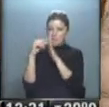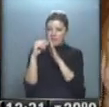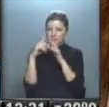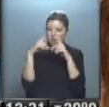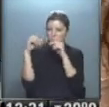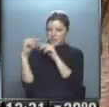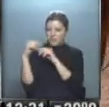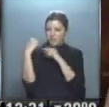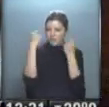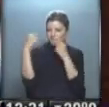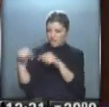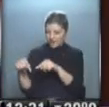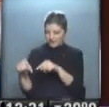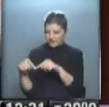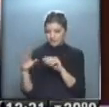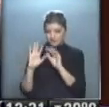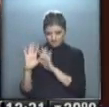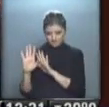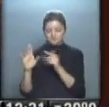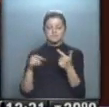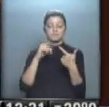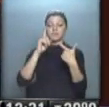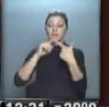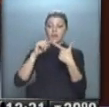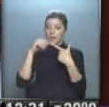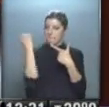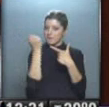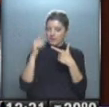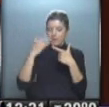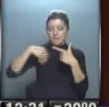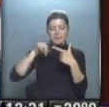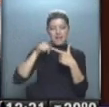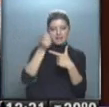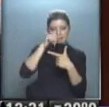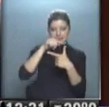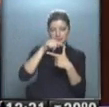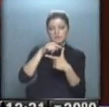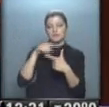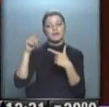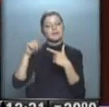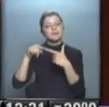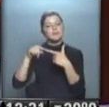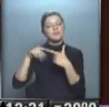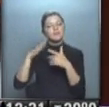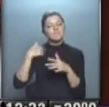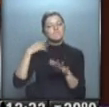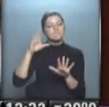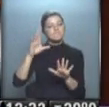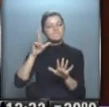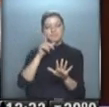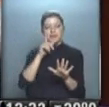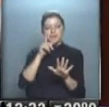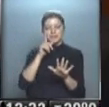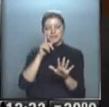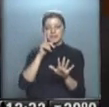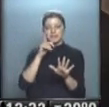diferente. La segunda razón, aún más importante, y eso ustedes, yo creo que, disculpen,